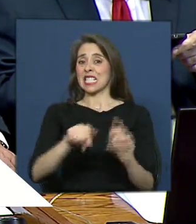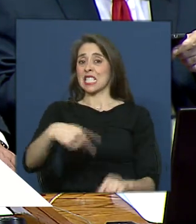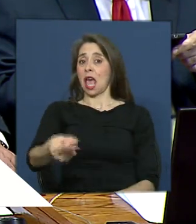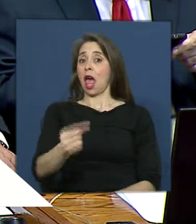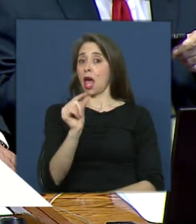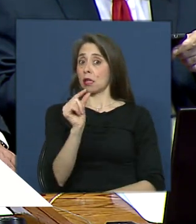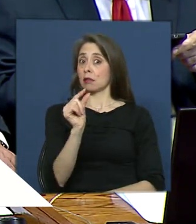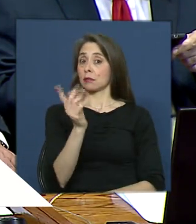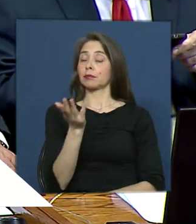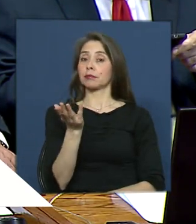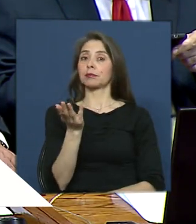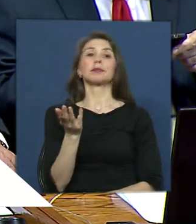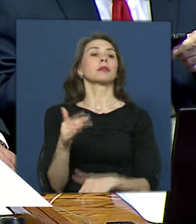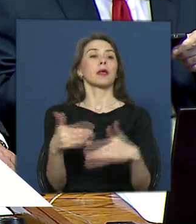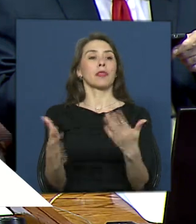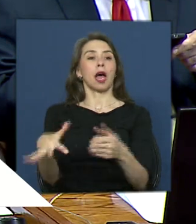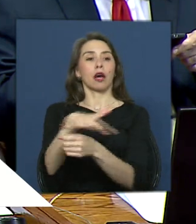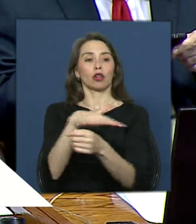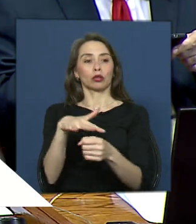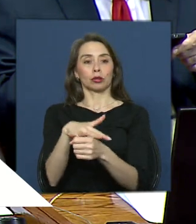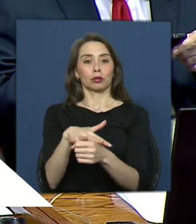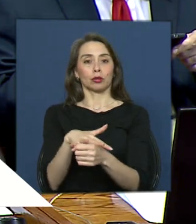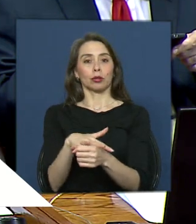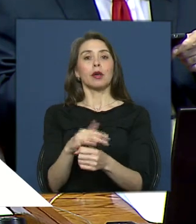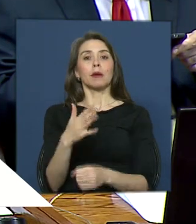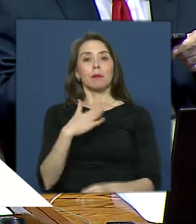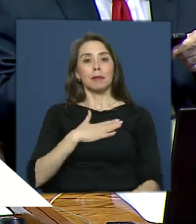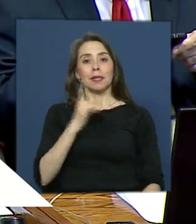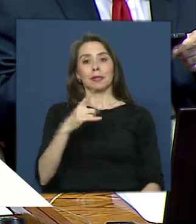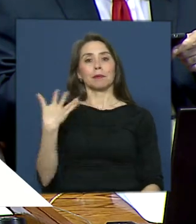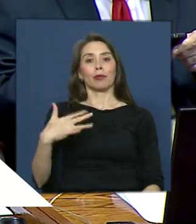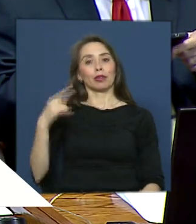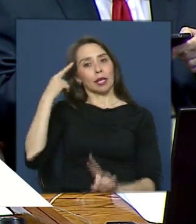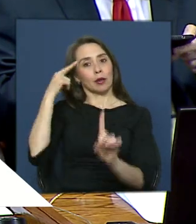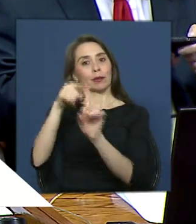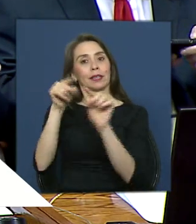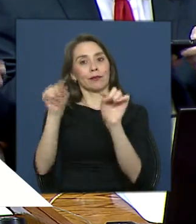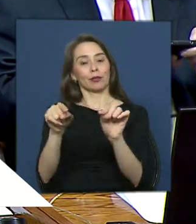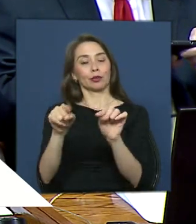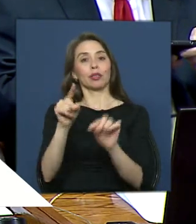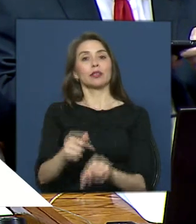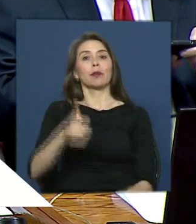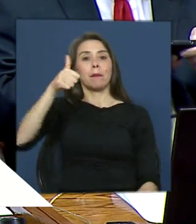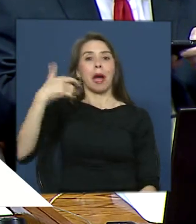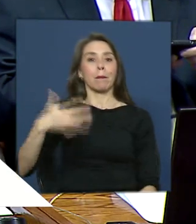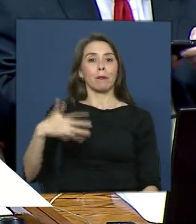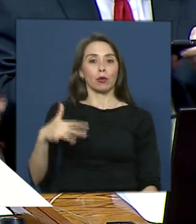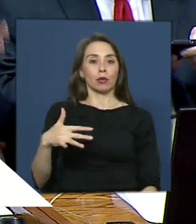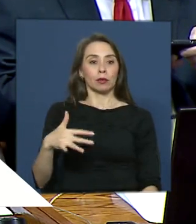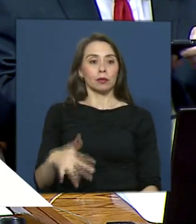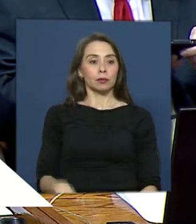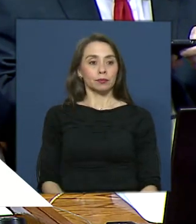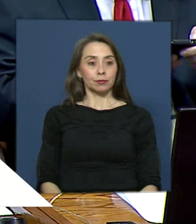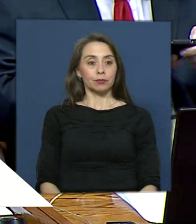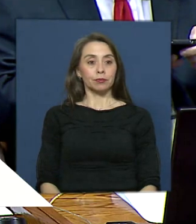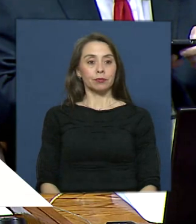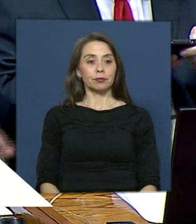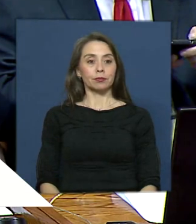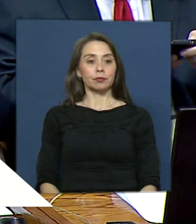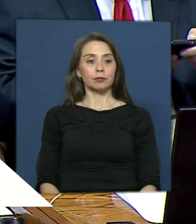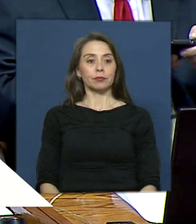que generar las condiciones para que eso ocurra. Eso es lo que me importa. Me importa más que ese hecho fundante